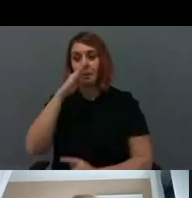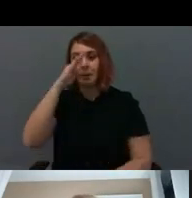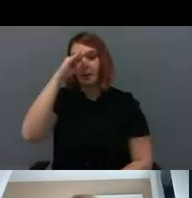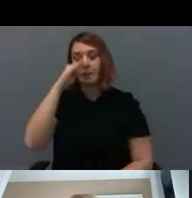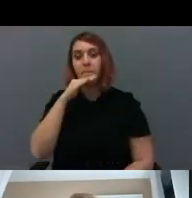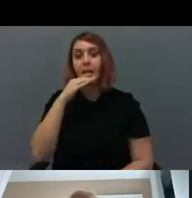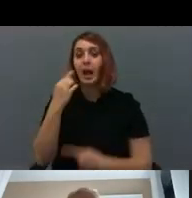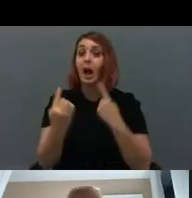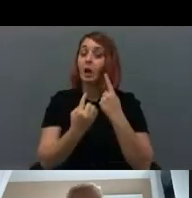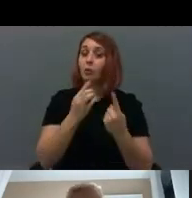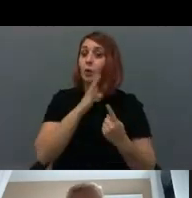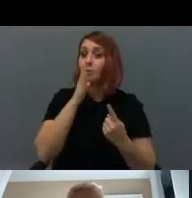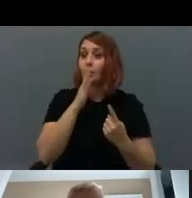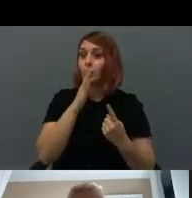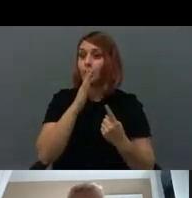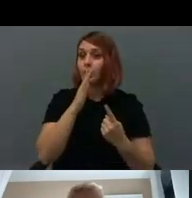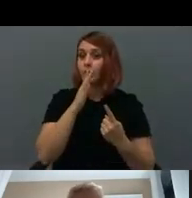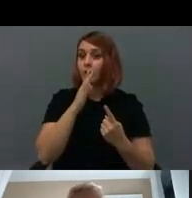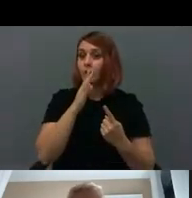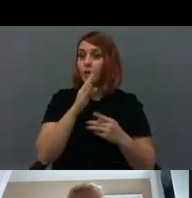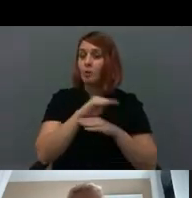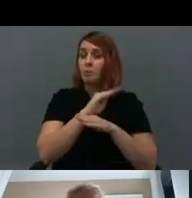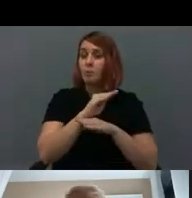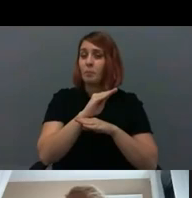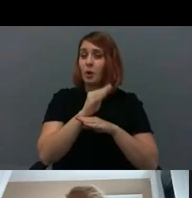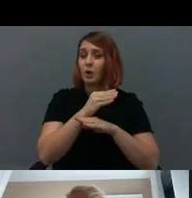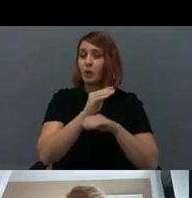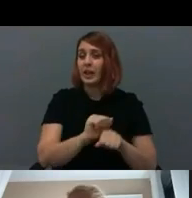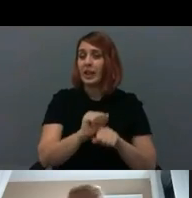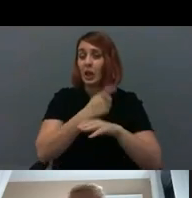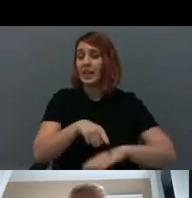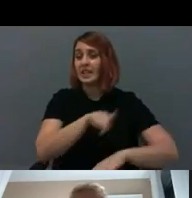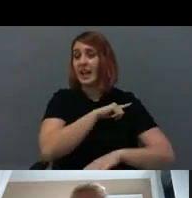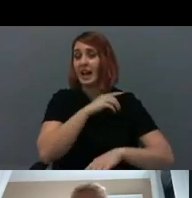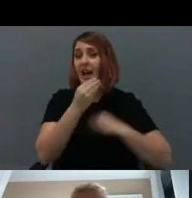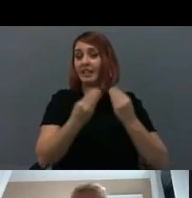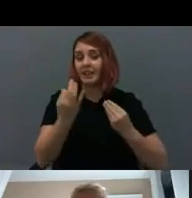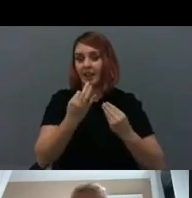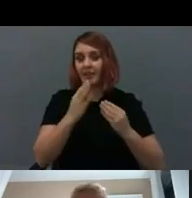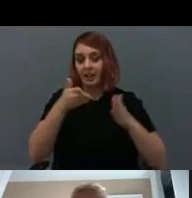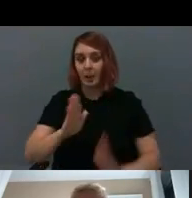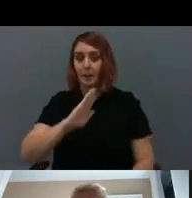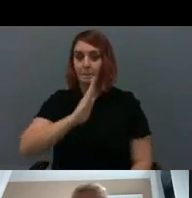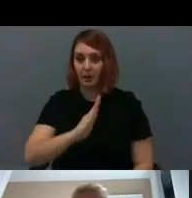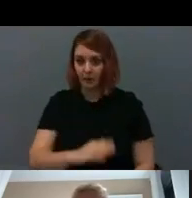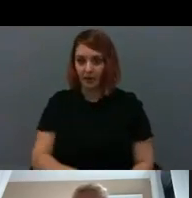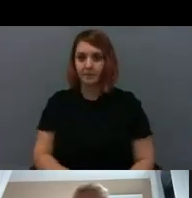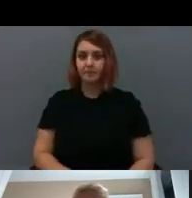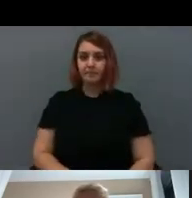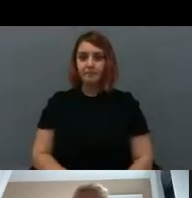padres que al sobreproteger solo hacen que perjudicar al hijo, ¿no? Lanza esa